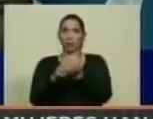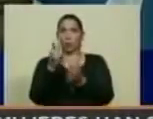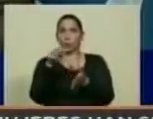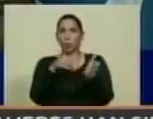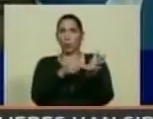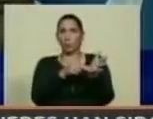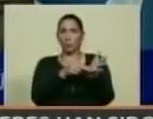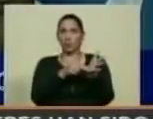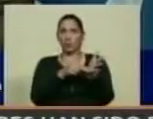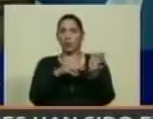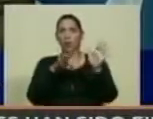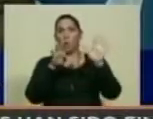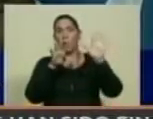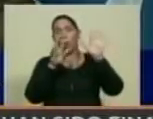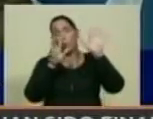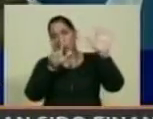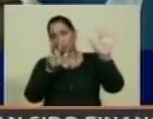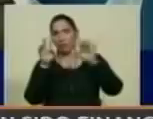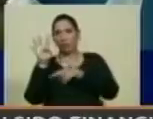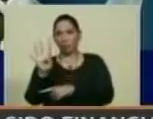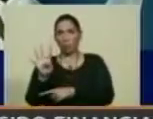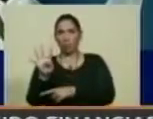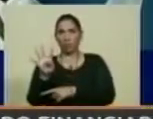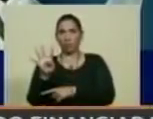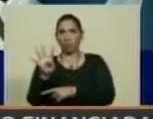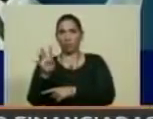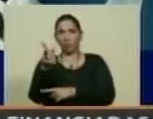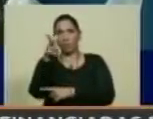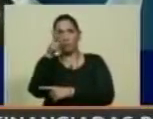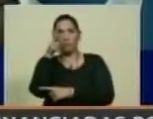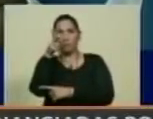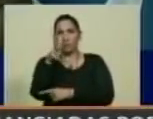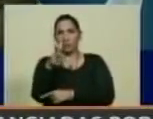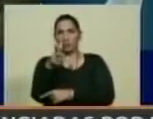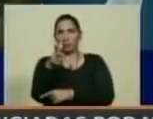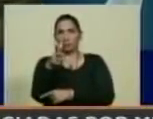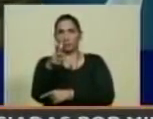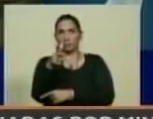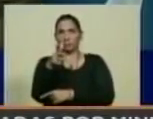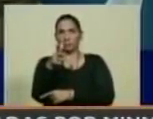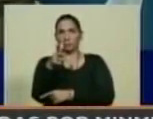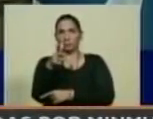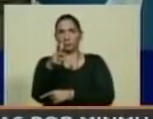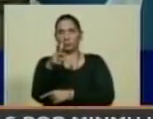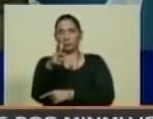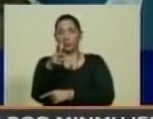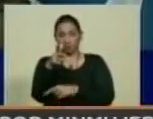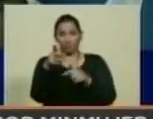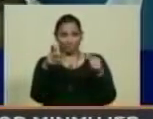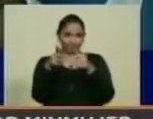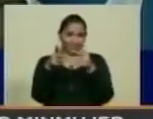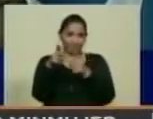2.084 videos. De estos videos, sin adelantar